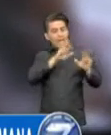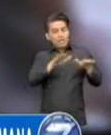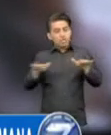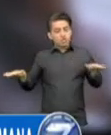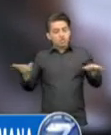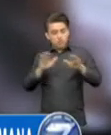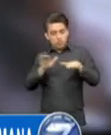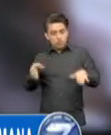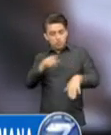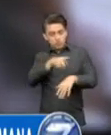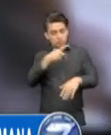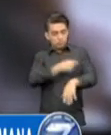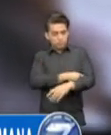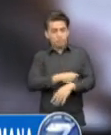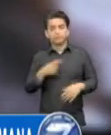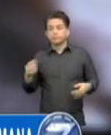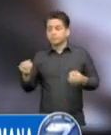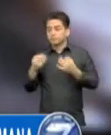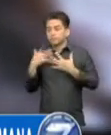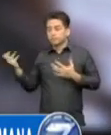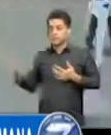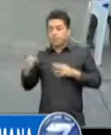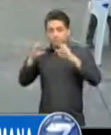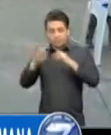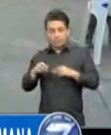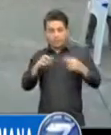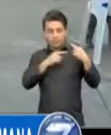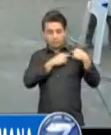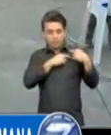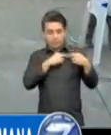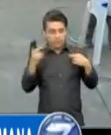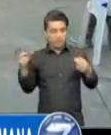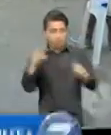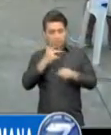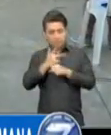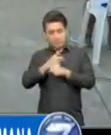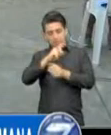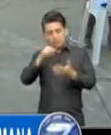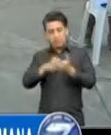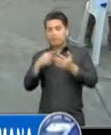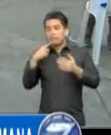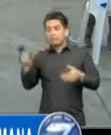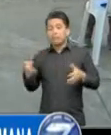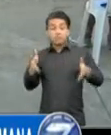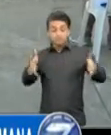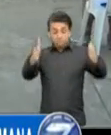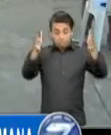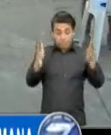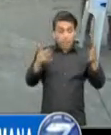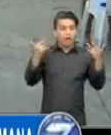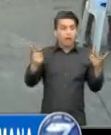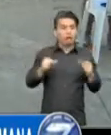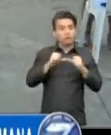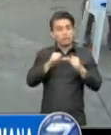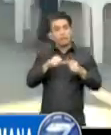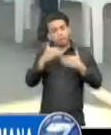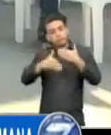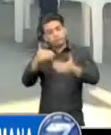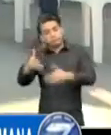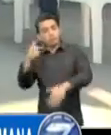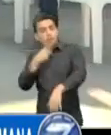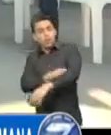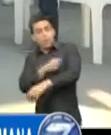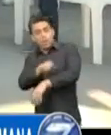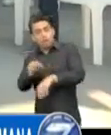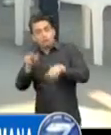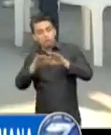el epidemiólogo del área de salud guatemala central indicó que con este cargamento se proseguirá con el proceso de vacunación infantil se